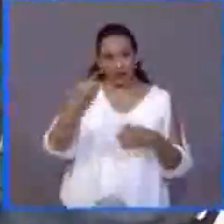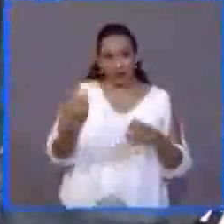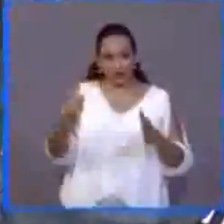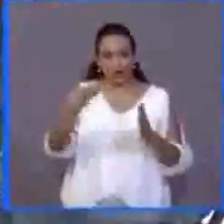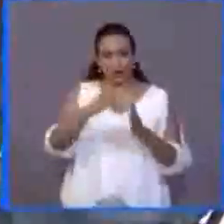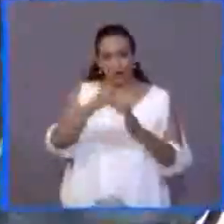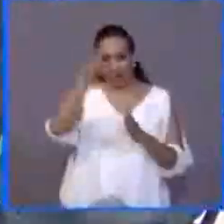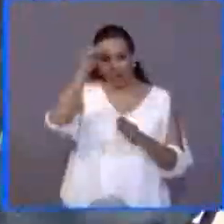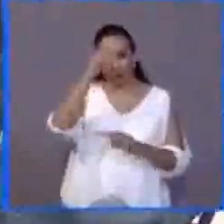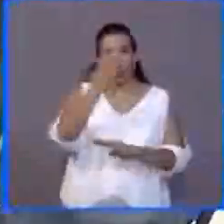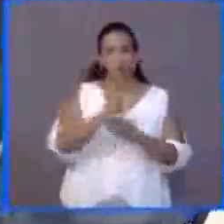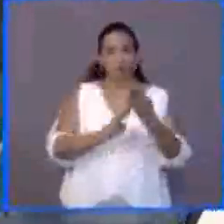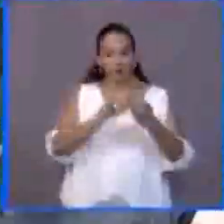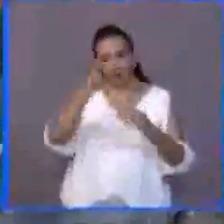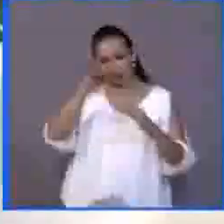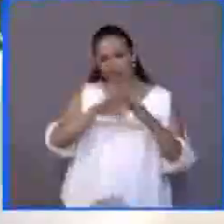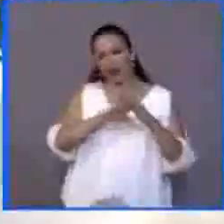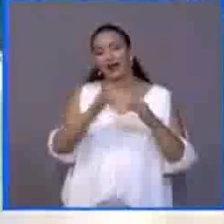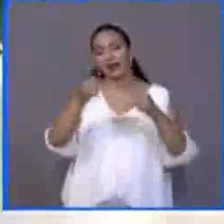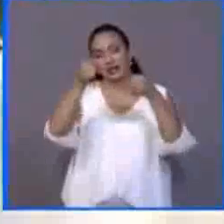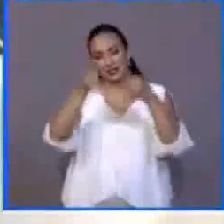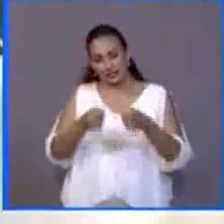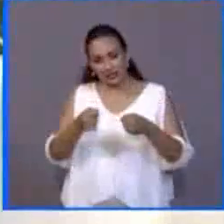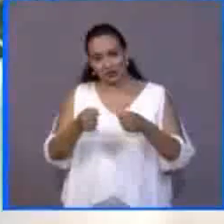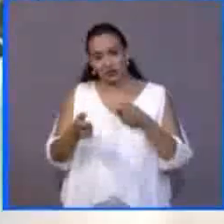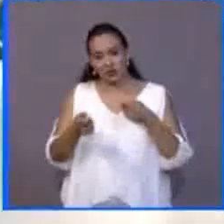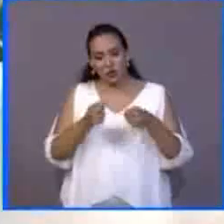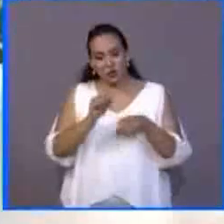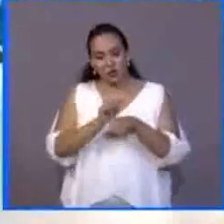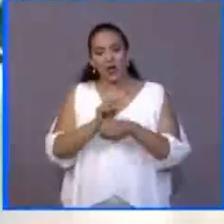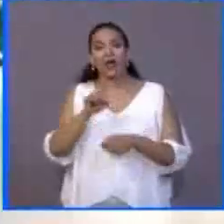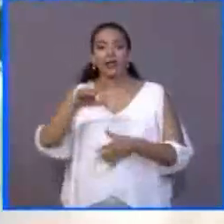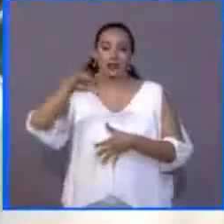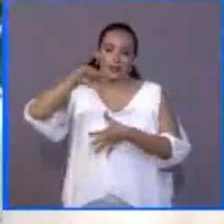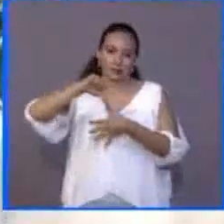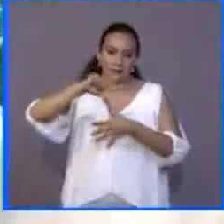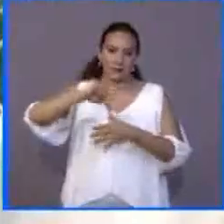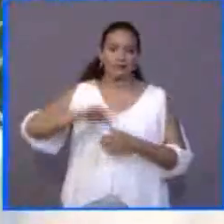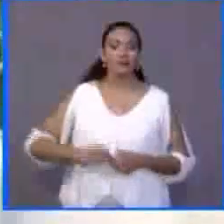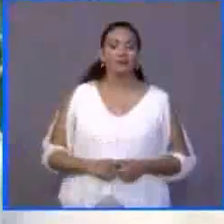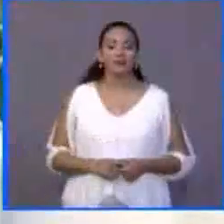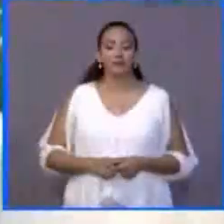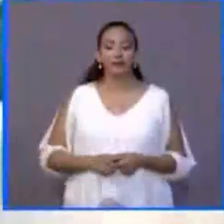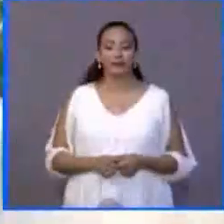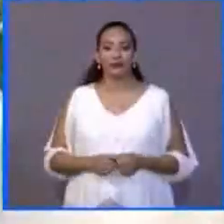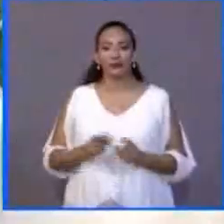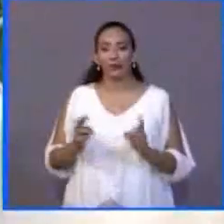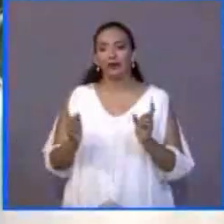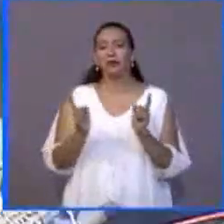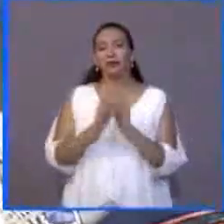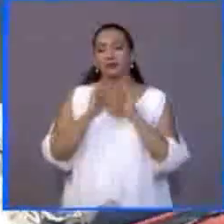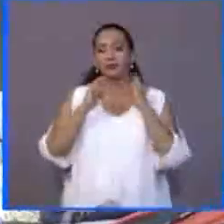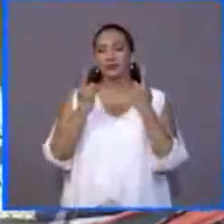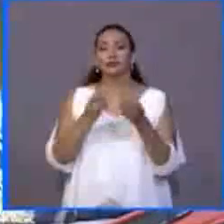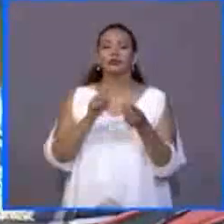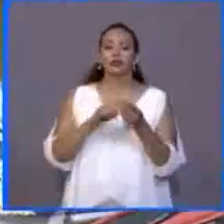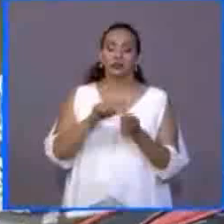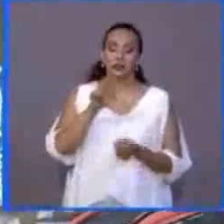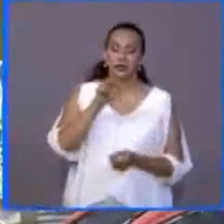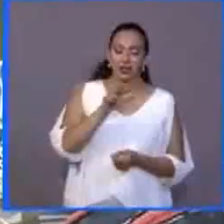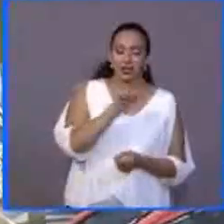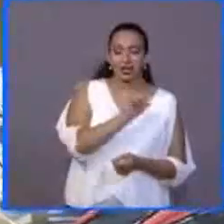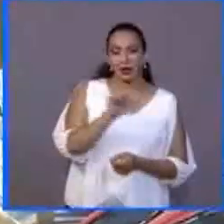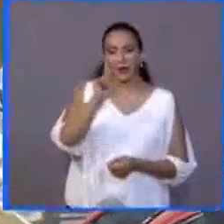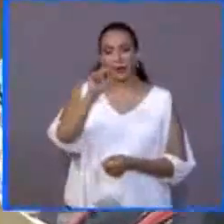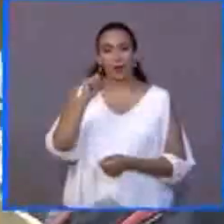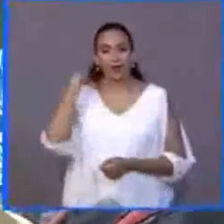del Pacto Mundial para la Migración Segura, Ordenada y Regular en América Latina y el Caribe. El encuentro se llevará a cabo del 18